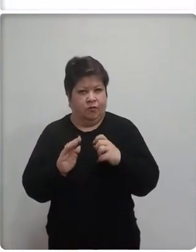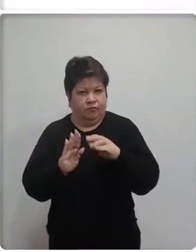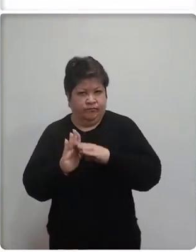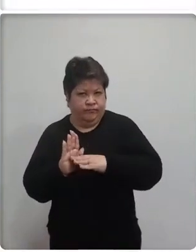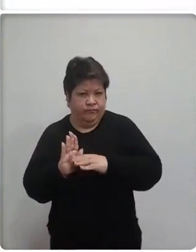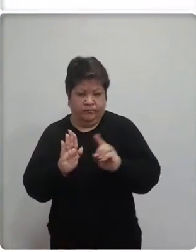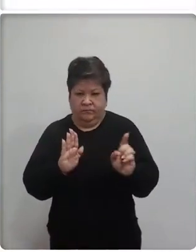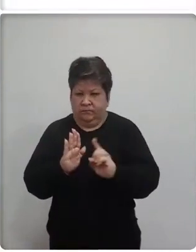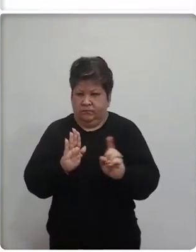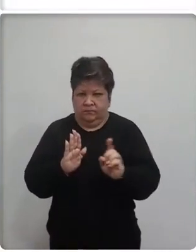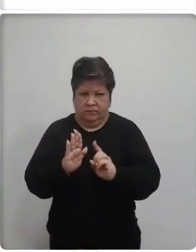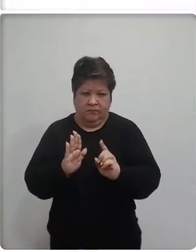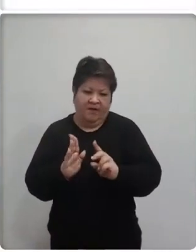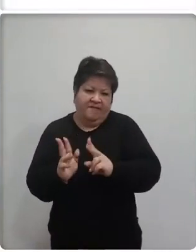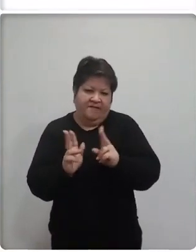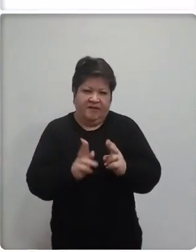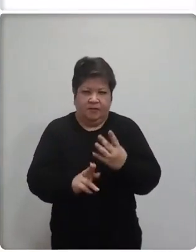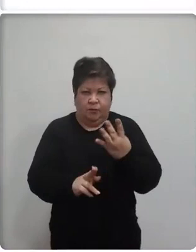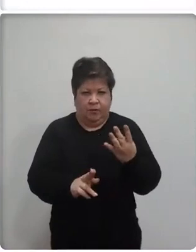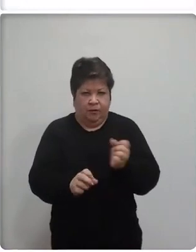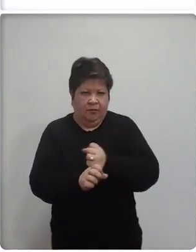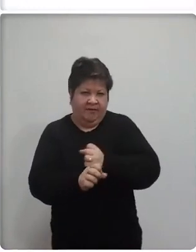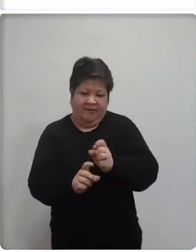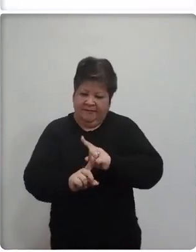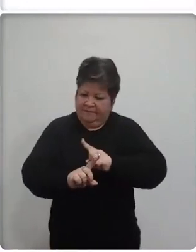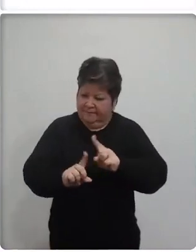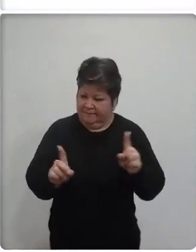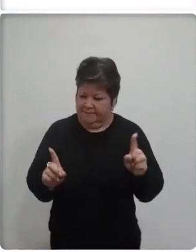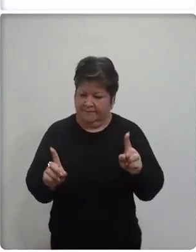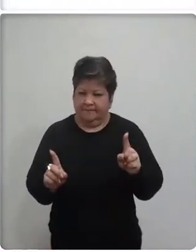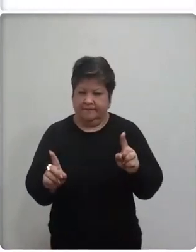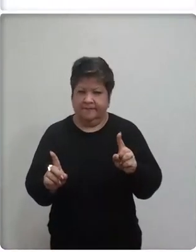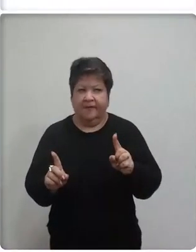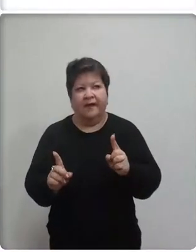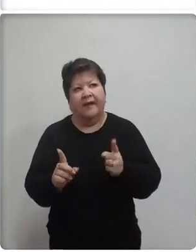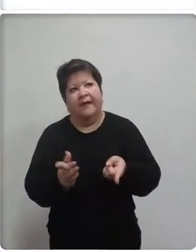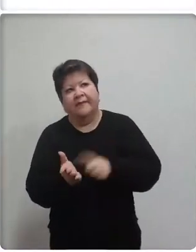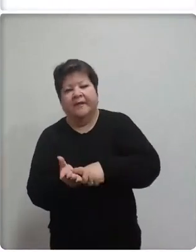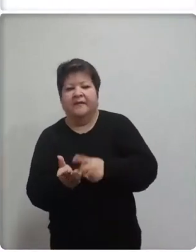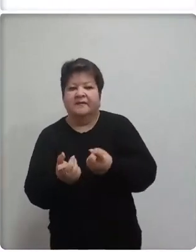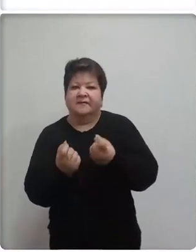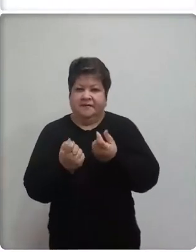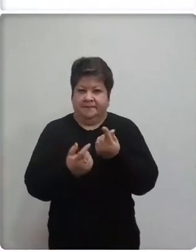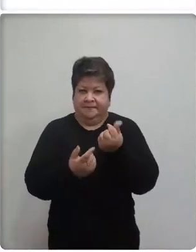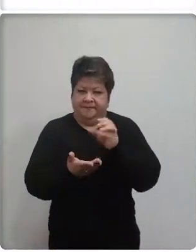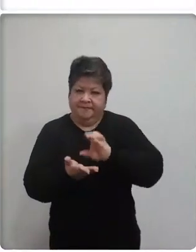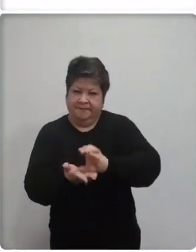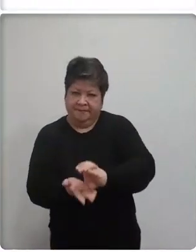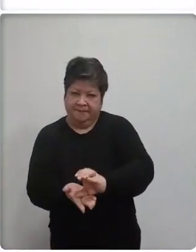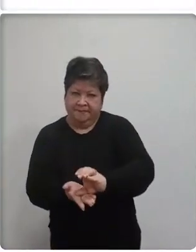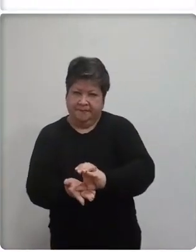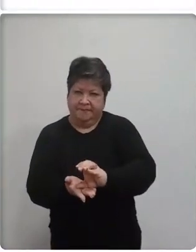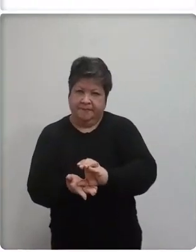de la consultoría la fase 4. O sea, y además habría que conseguir financiamiento para la misma también.